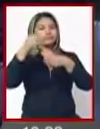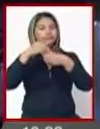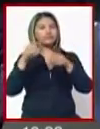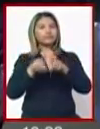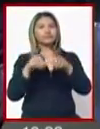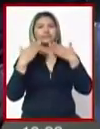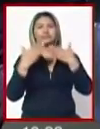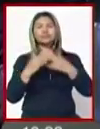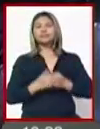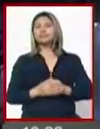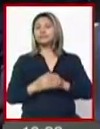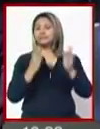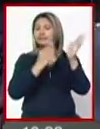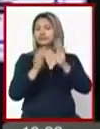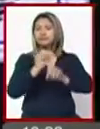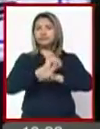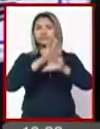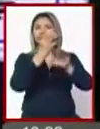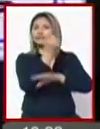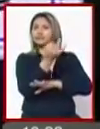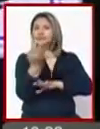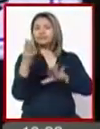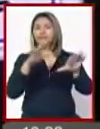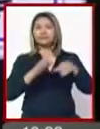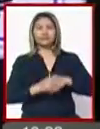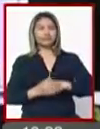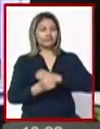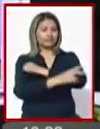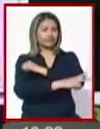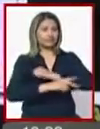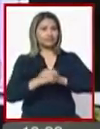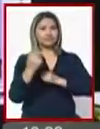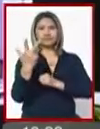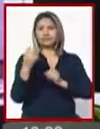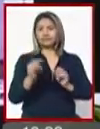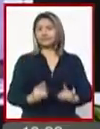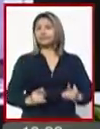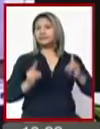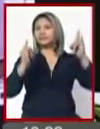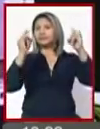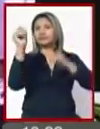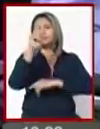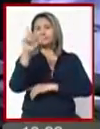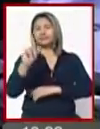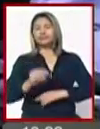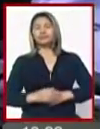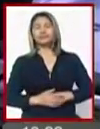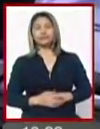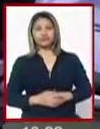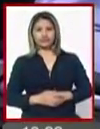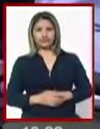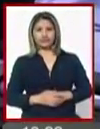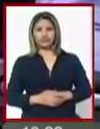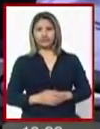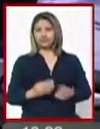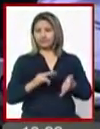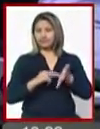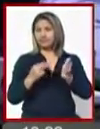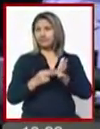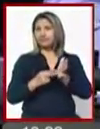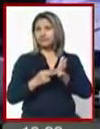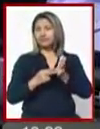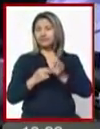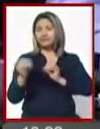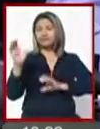enroladas. Gracias a este sistema se esclareció algunos casos, como el robo a tres edificios en la ciudad de La Paz. Es un salto cualitativo, un